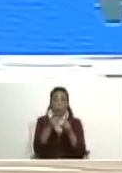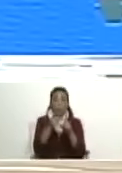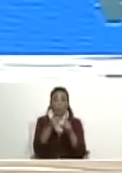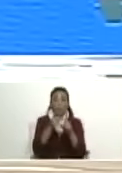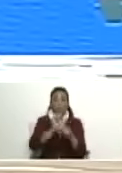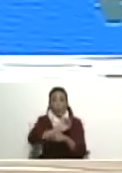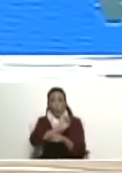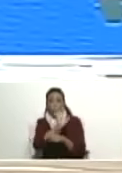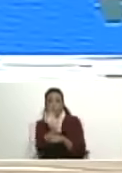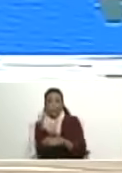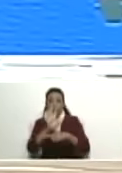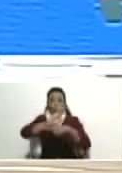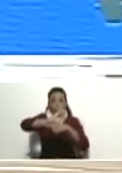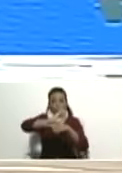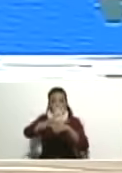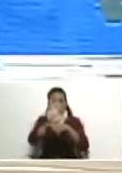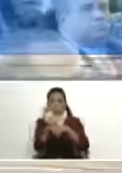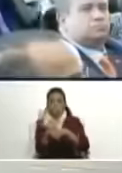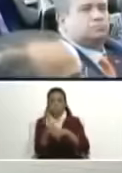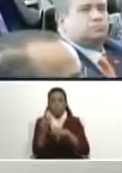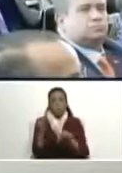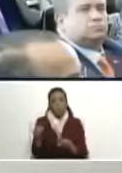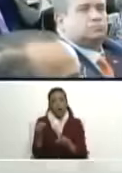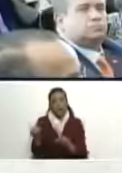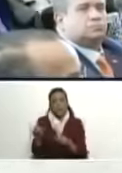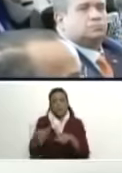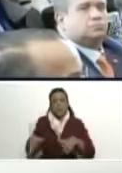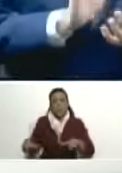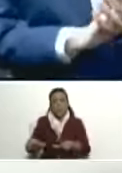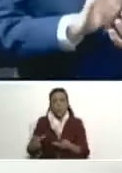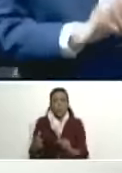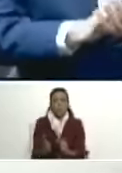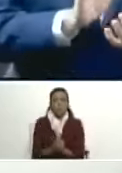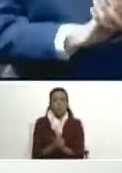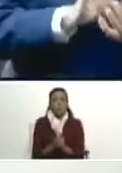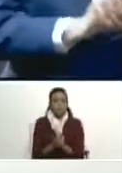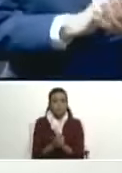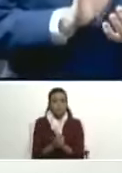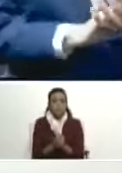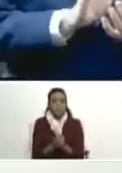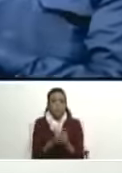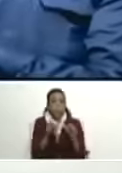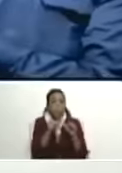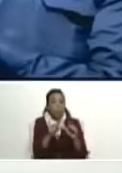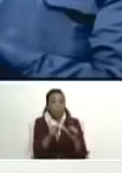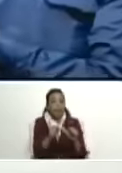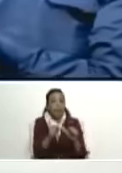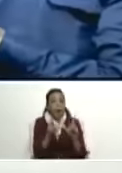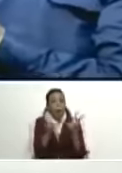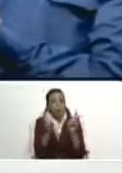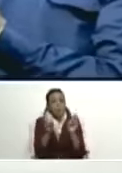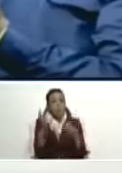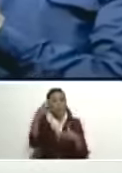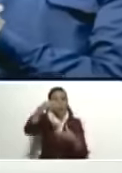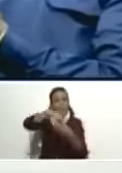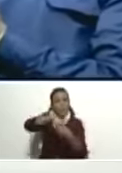Eurobuilding, hemos convocado como continuidad, como